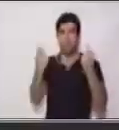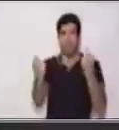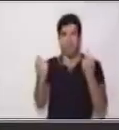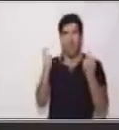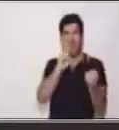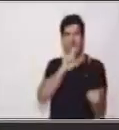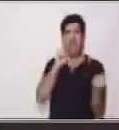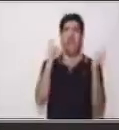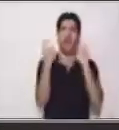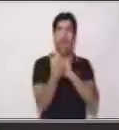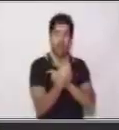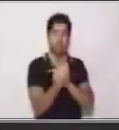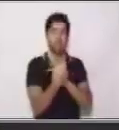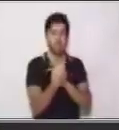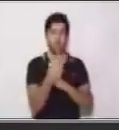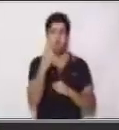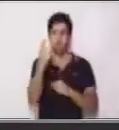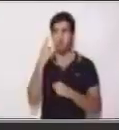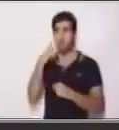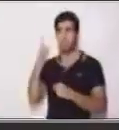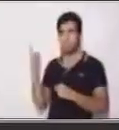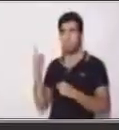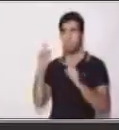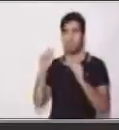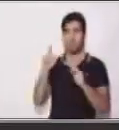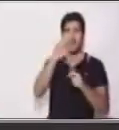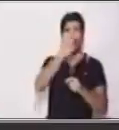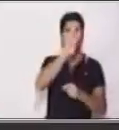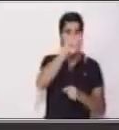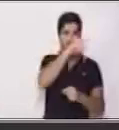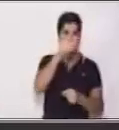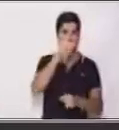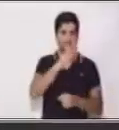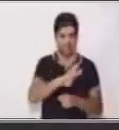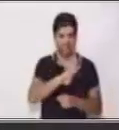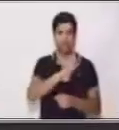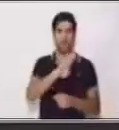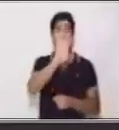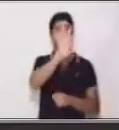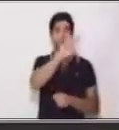esta variable por este valor constante de